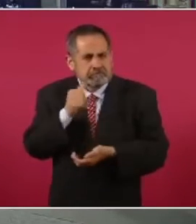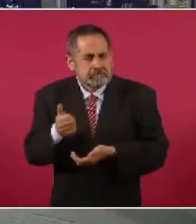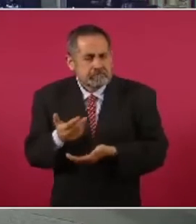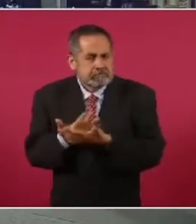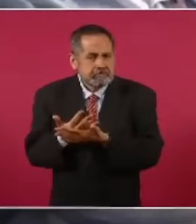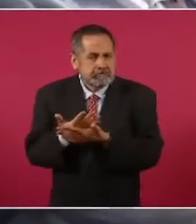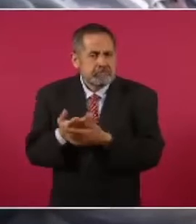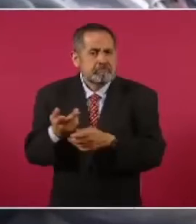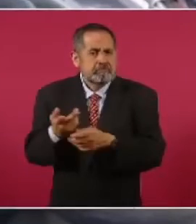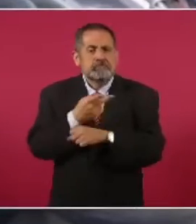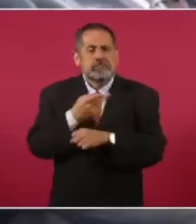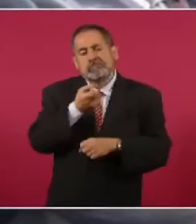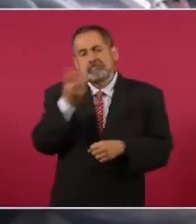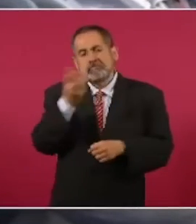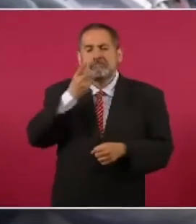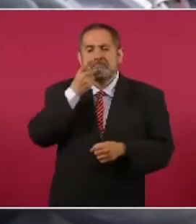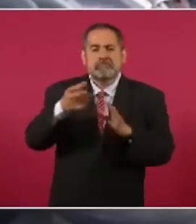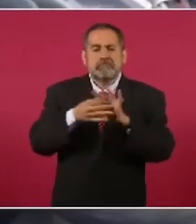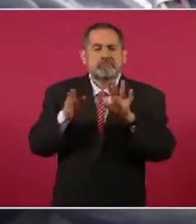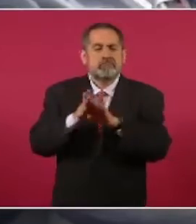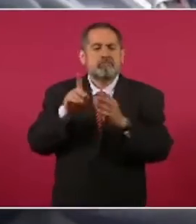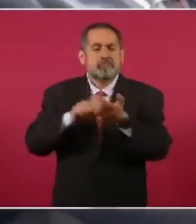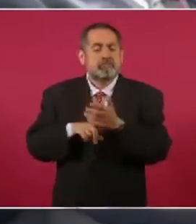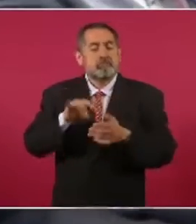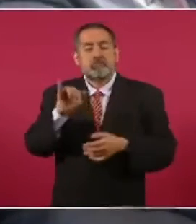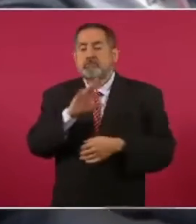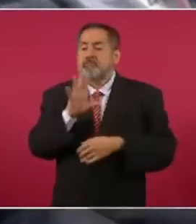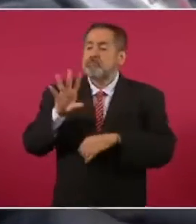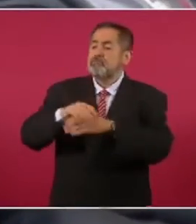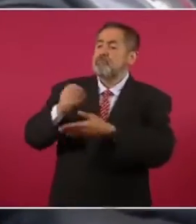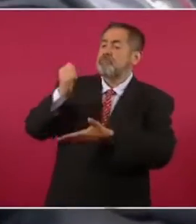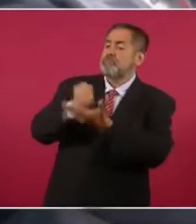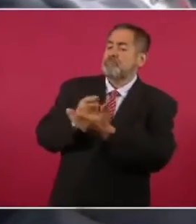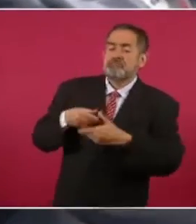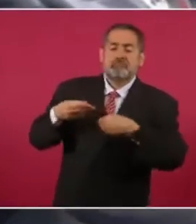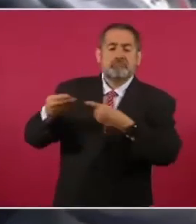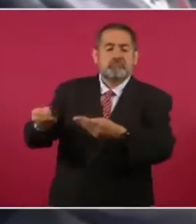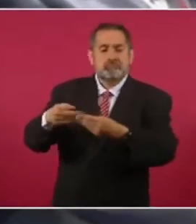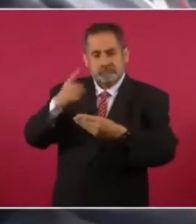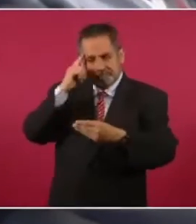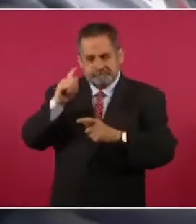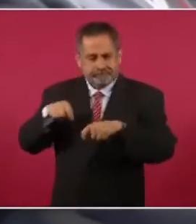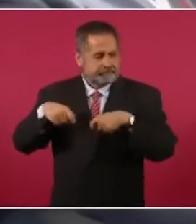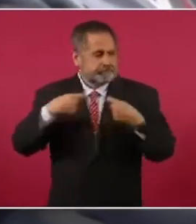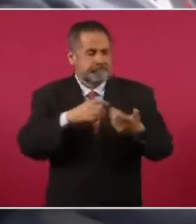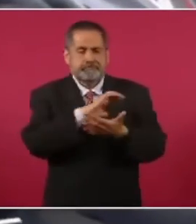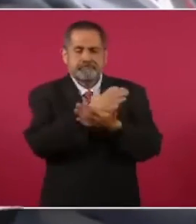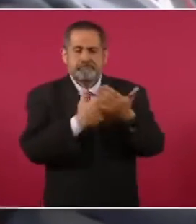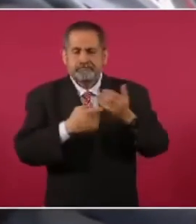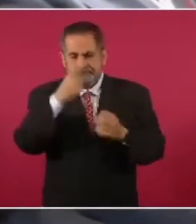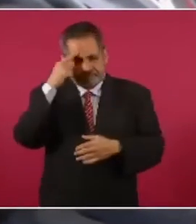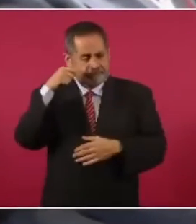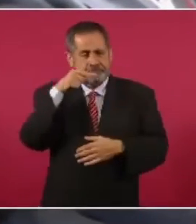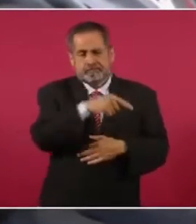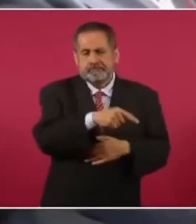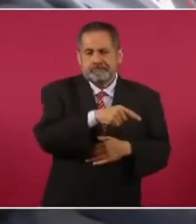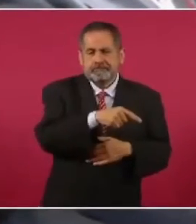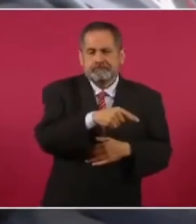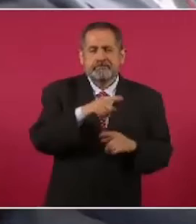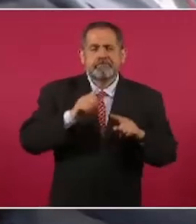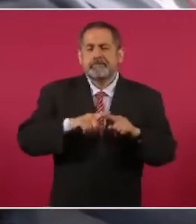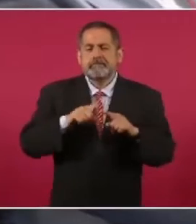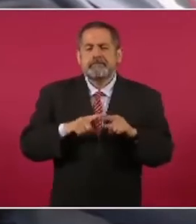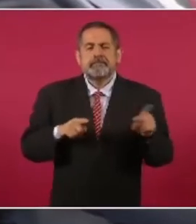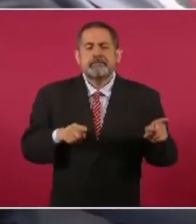se ha atribuido también a la aprobación, o bueno, a la autorización en todo caso de una adjudicación directa de un contrato que se dio por parte